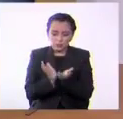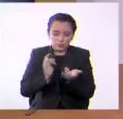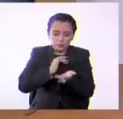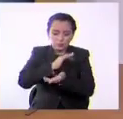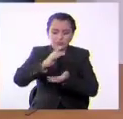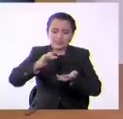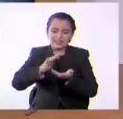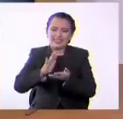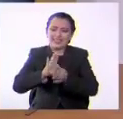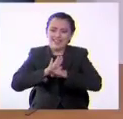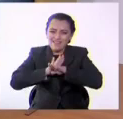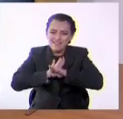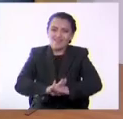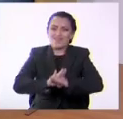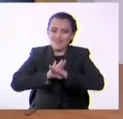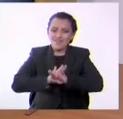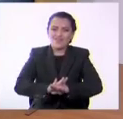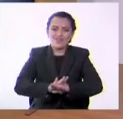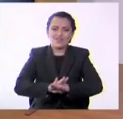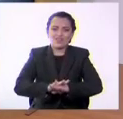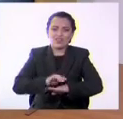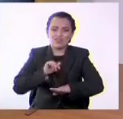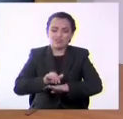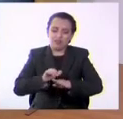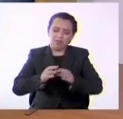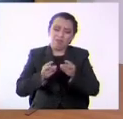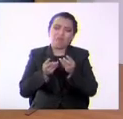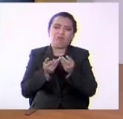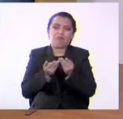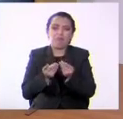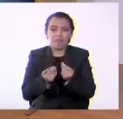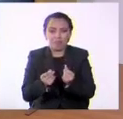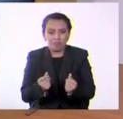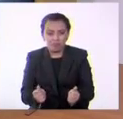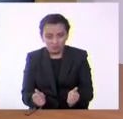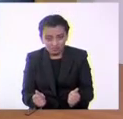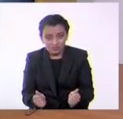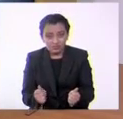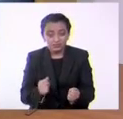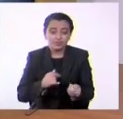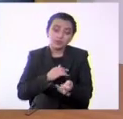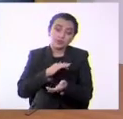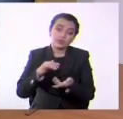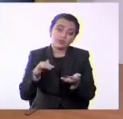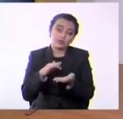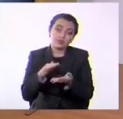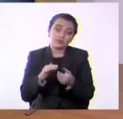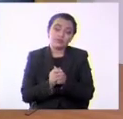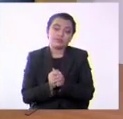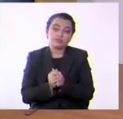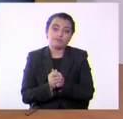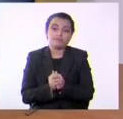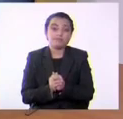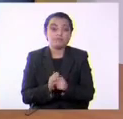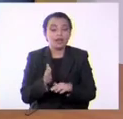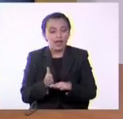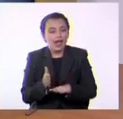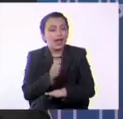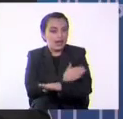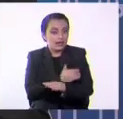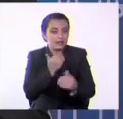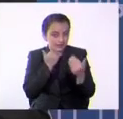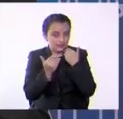esa presión genera o acelera el deterioro del medio ambiente. Hemos dicho antes, Edward,